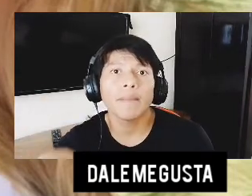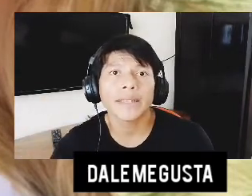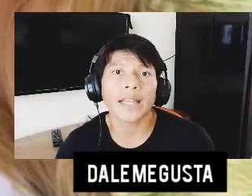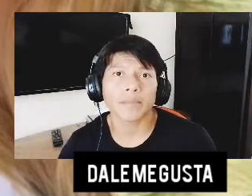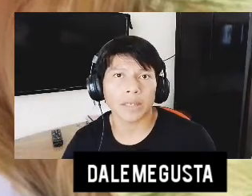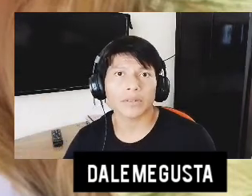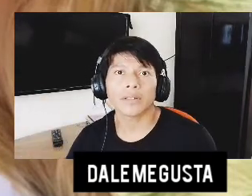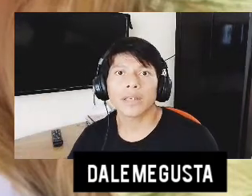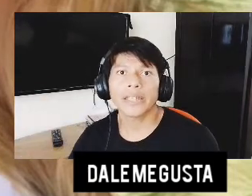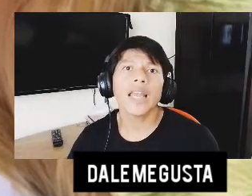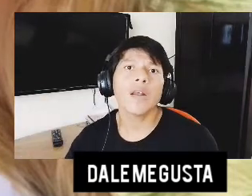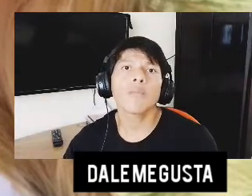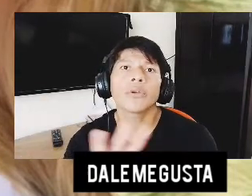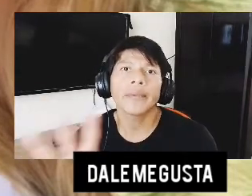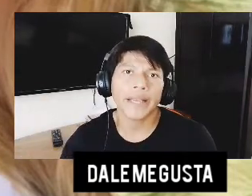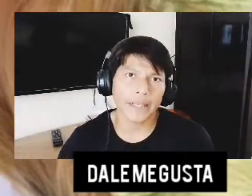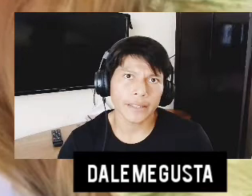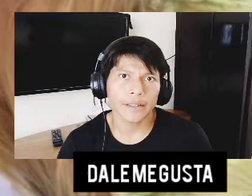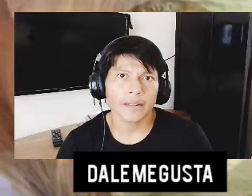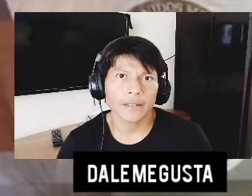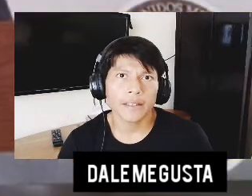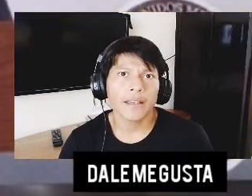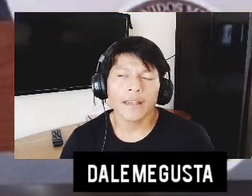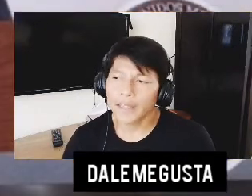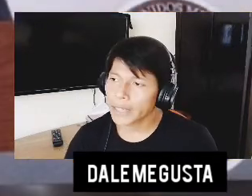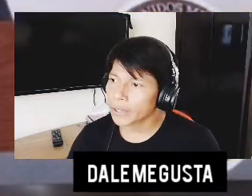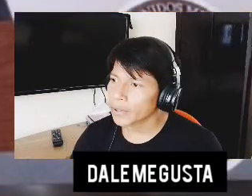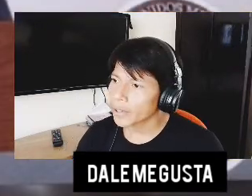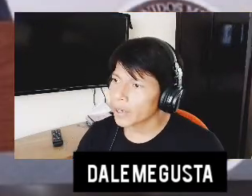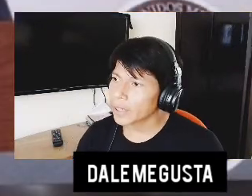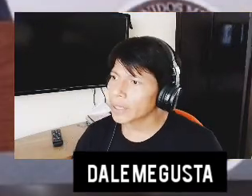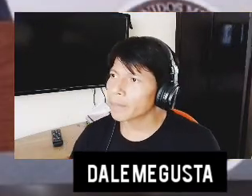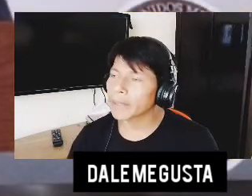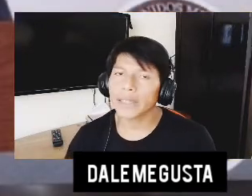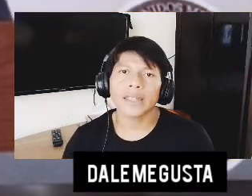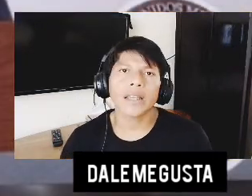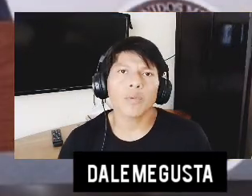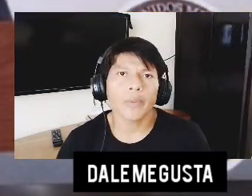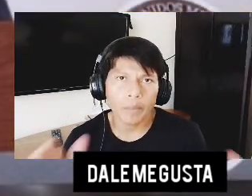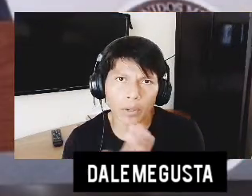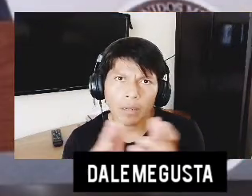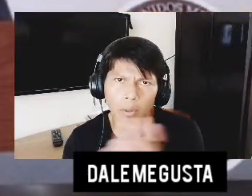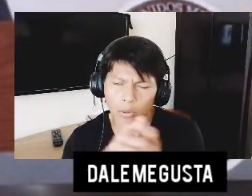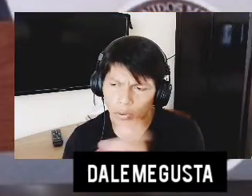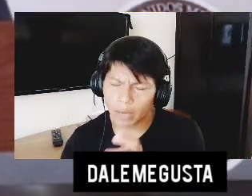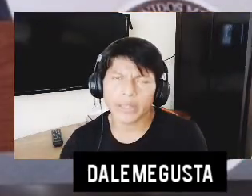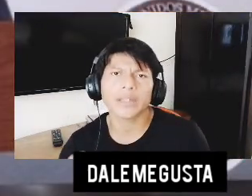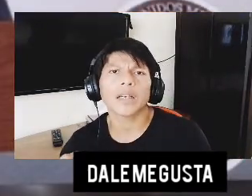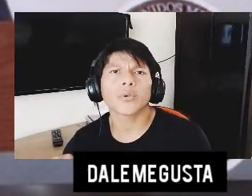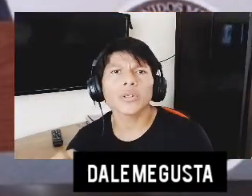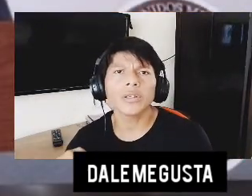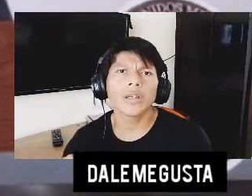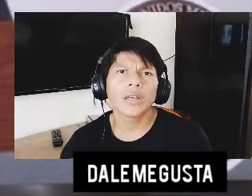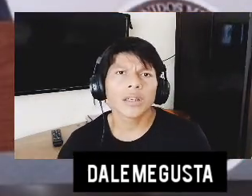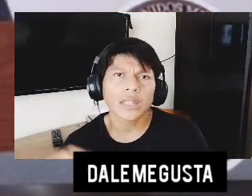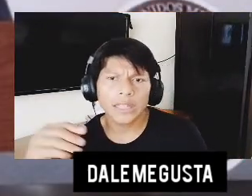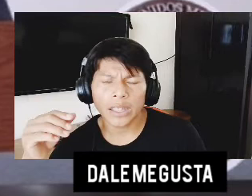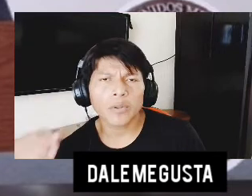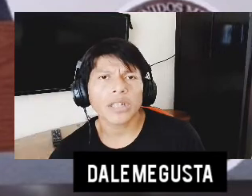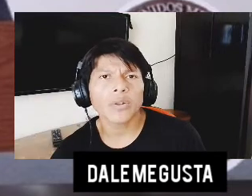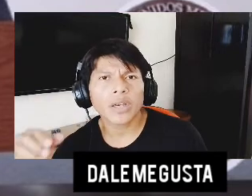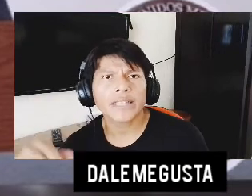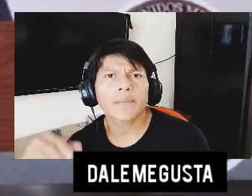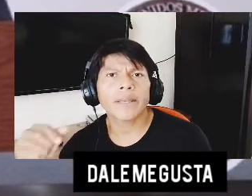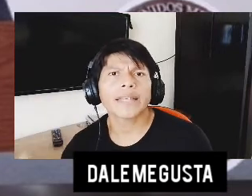federal meta las manos. Y él, muy bien, gracias. En serio. Así que el presidente, muy bien por él, por nuestro cabecita de algodón, que